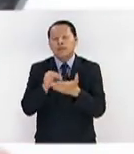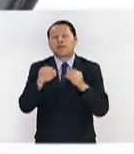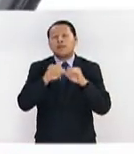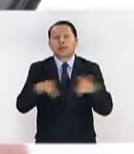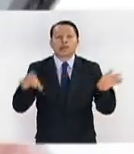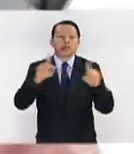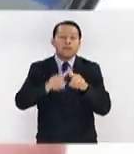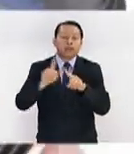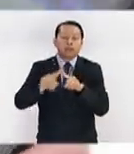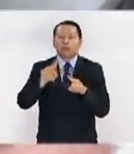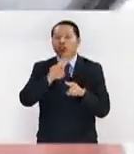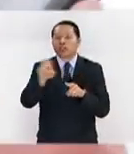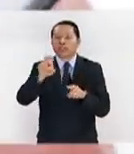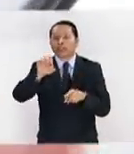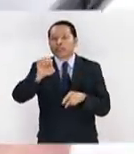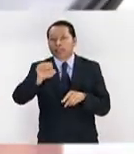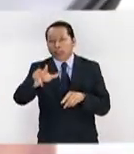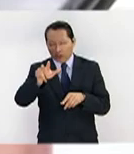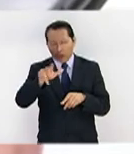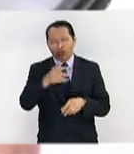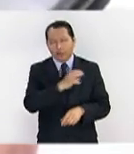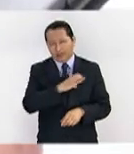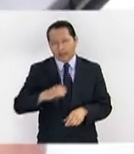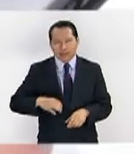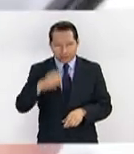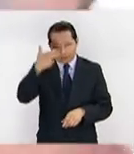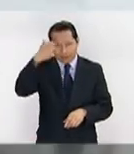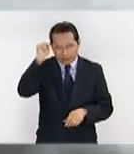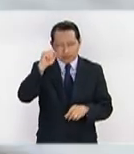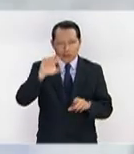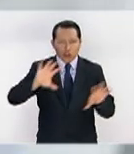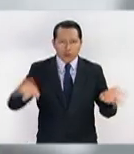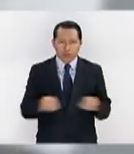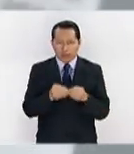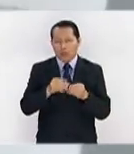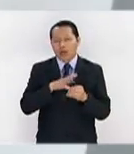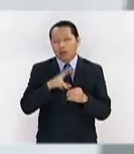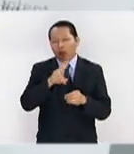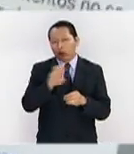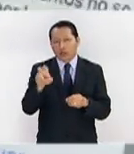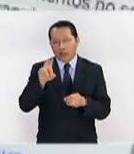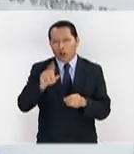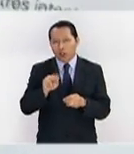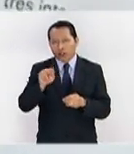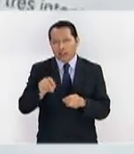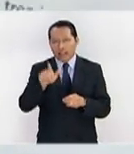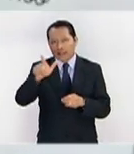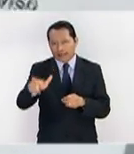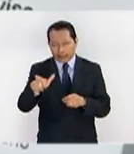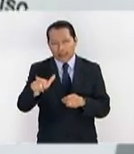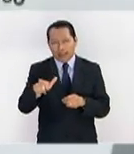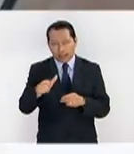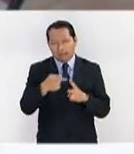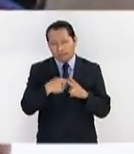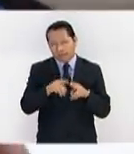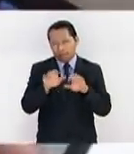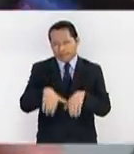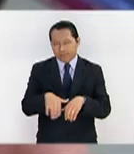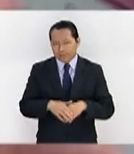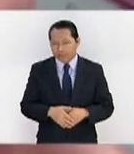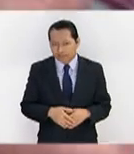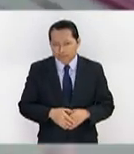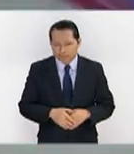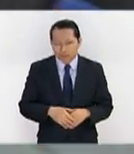distribuidas entre 268 aspirantes activos, de un total de 287 inicialmente